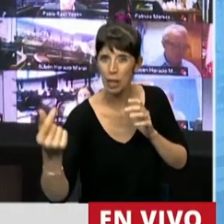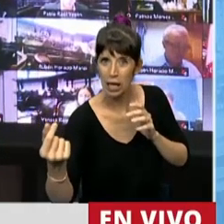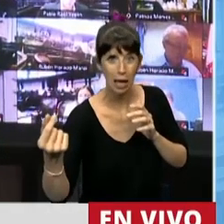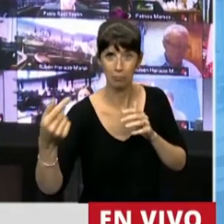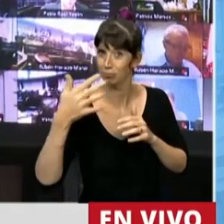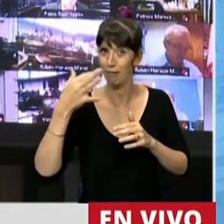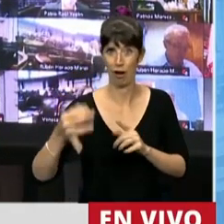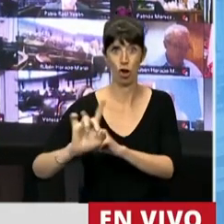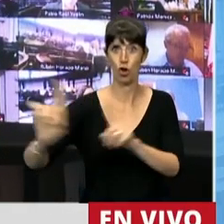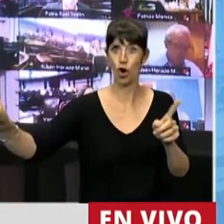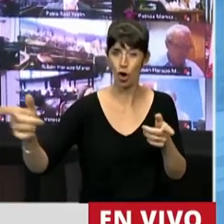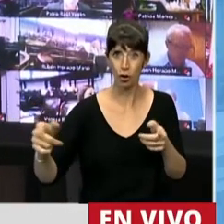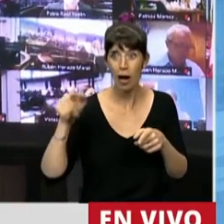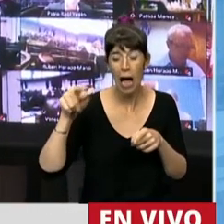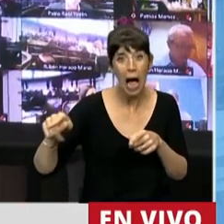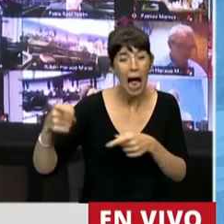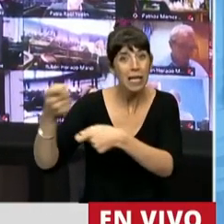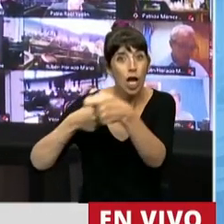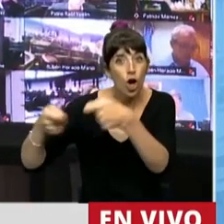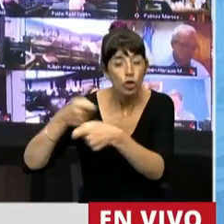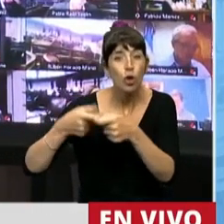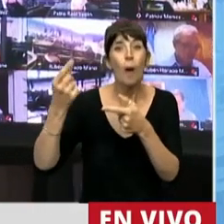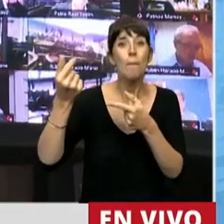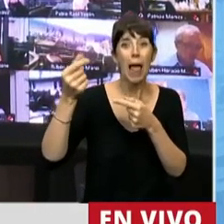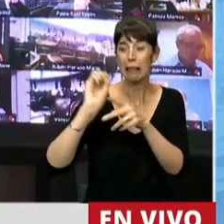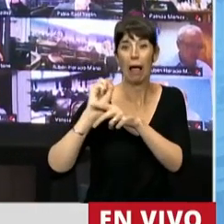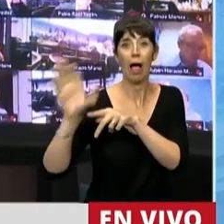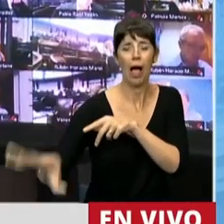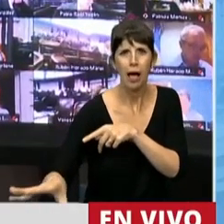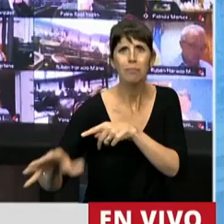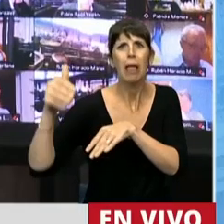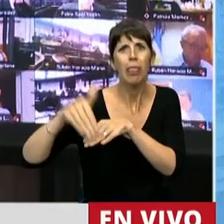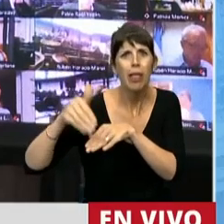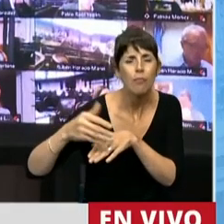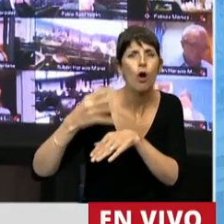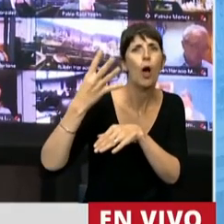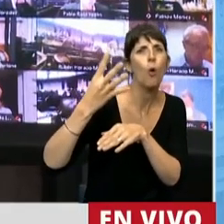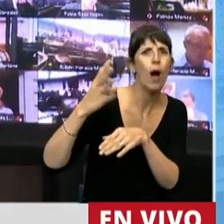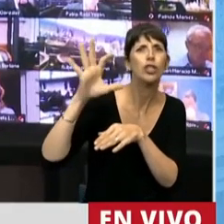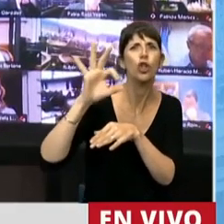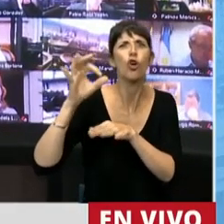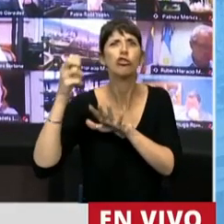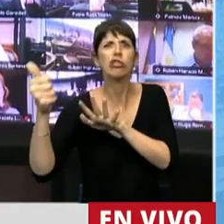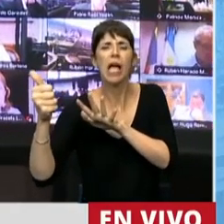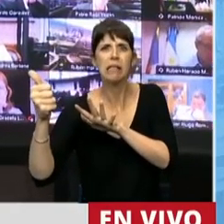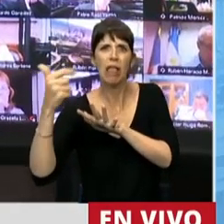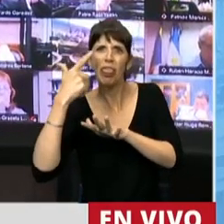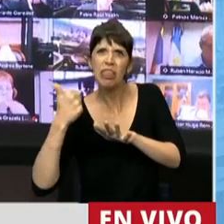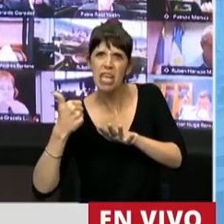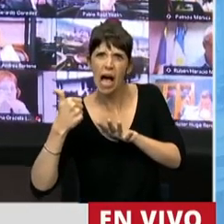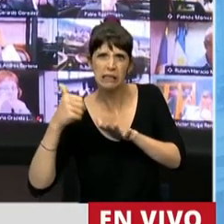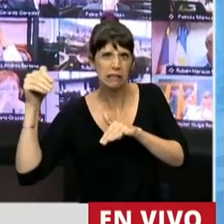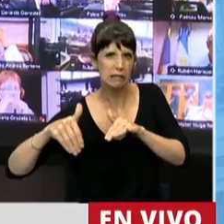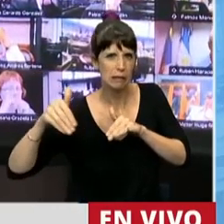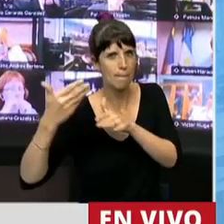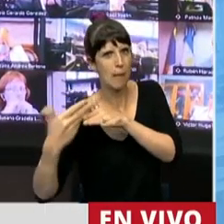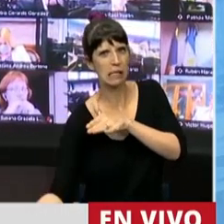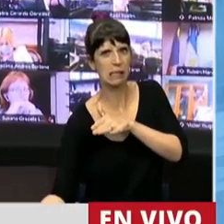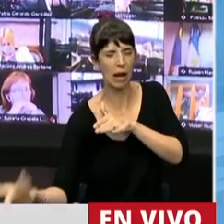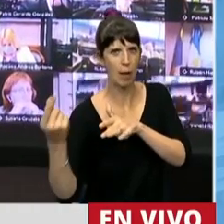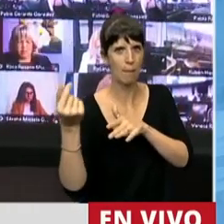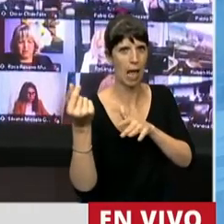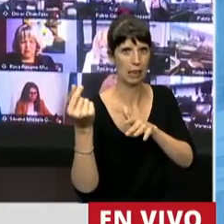le demora entre 4 y 6 días aproximadamente en acreditarse esa compra. En